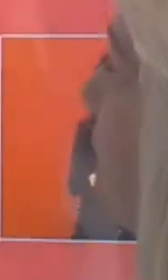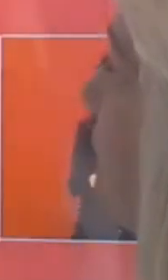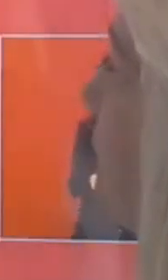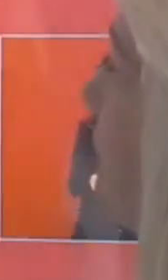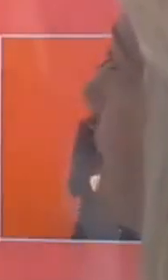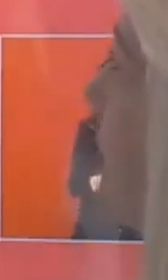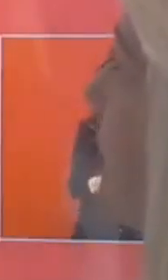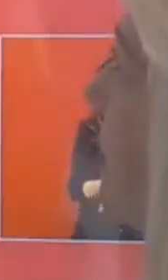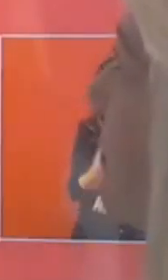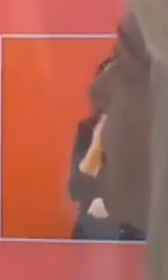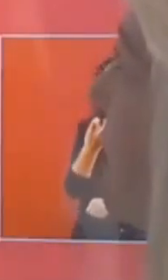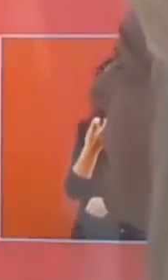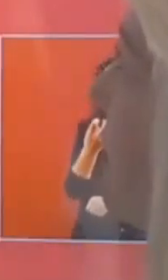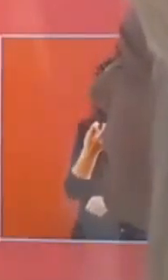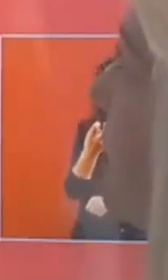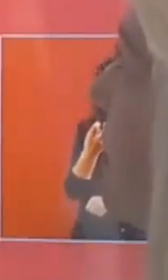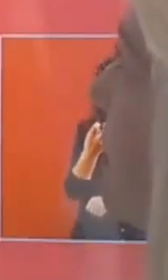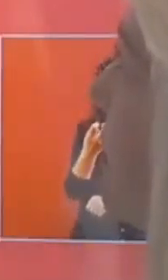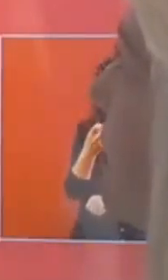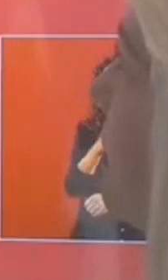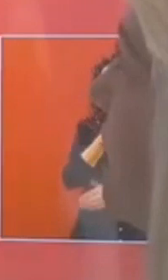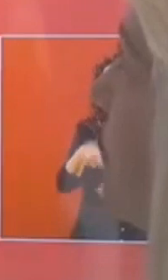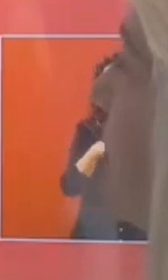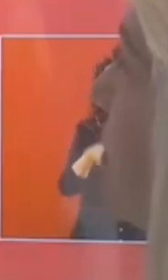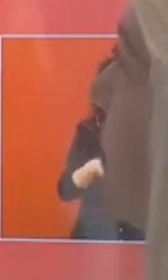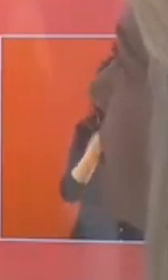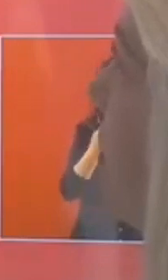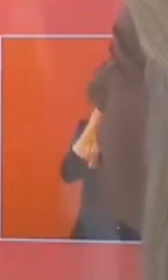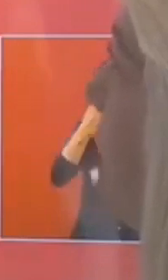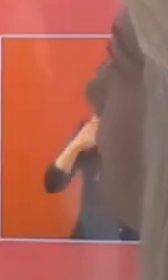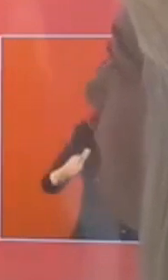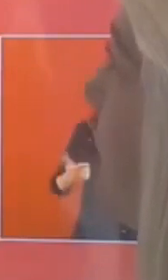al pueblo de Guanajuato.